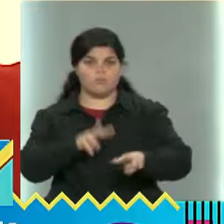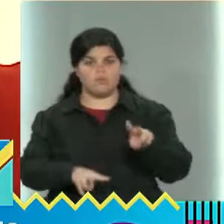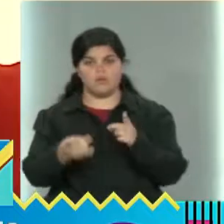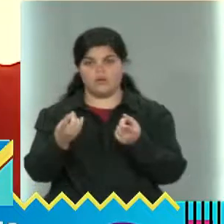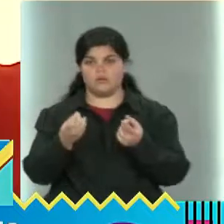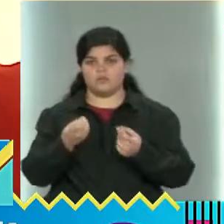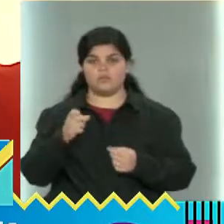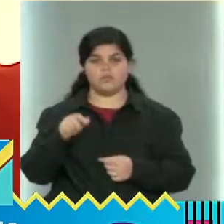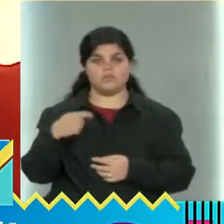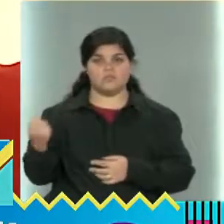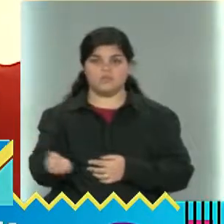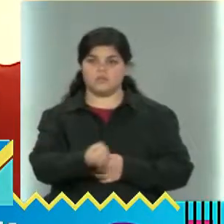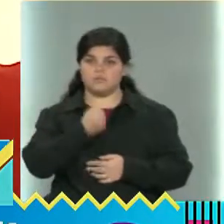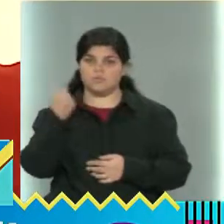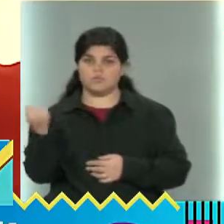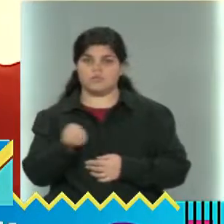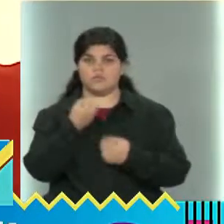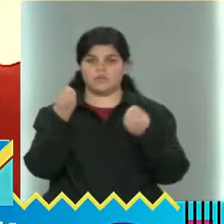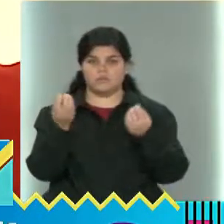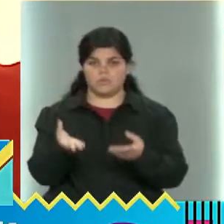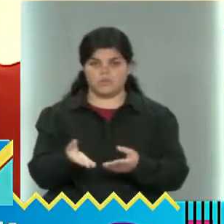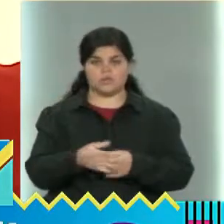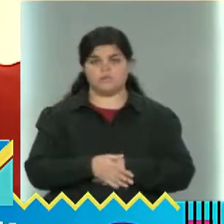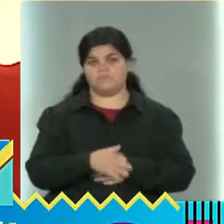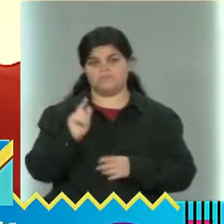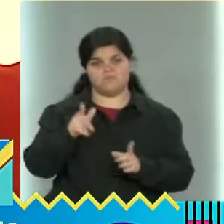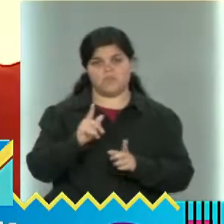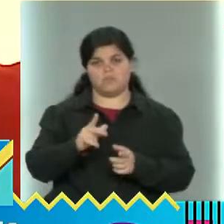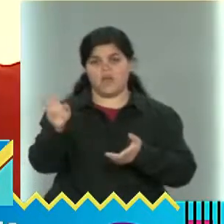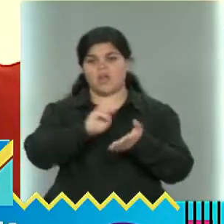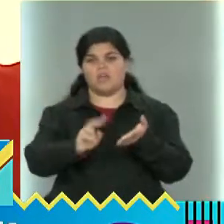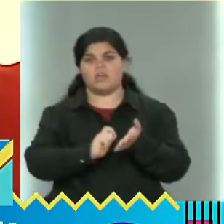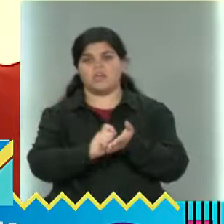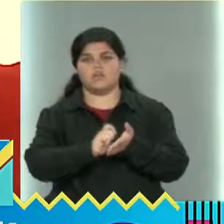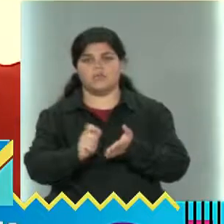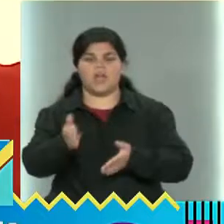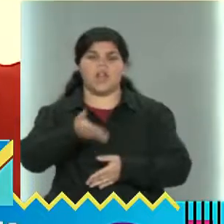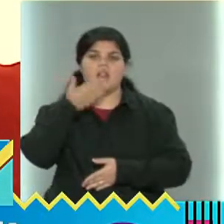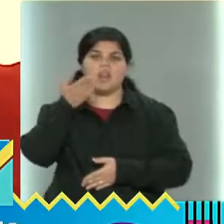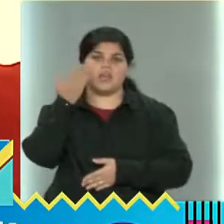porque todo lo que hace a la literatura, ya sea la lírica, la narrativa,